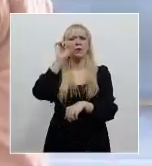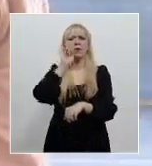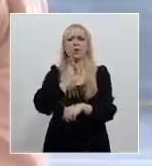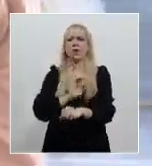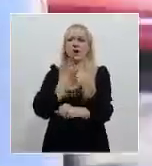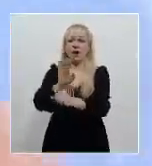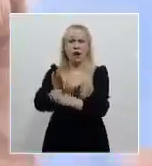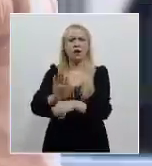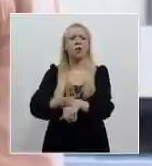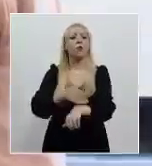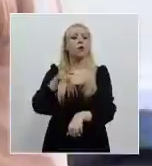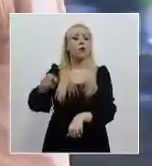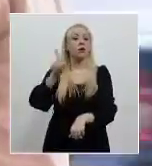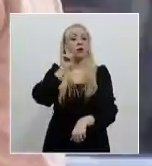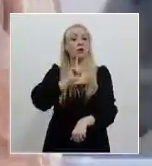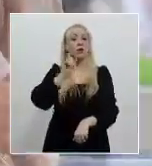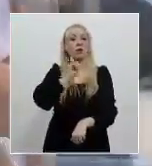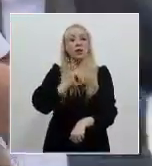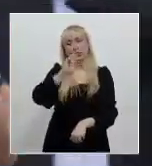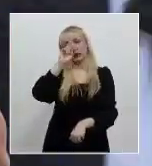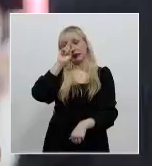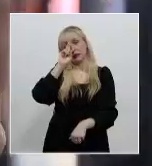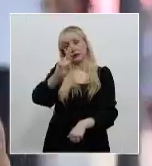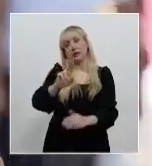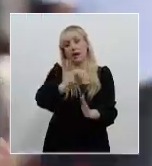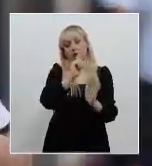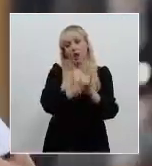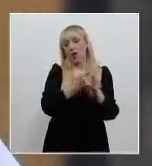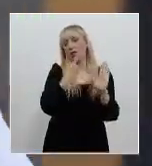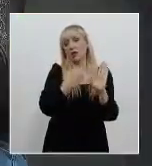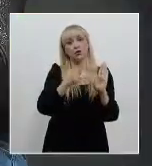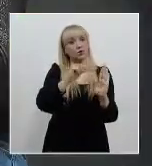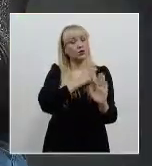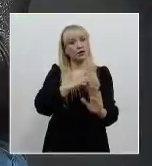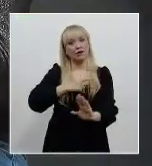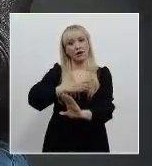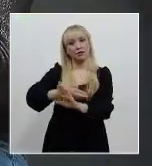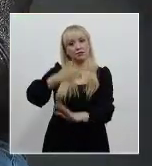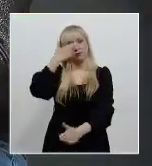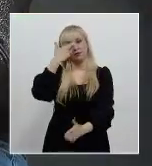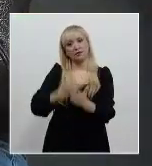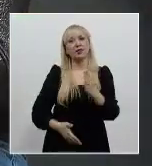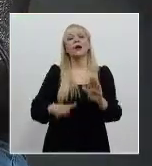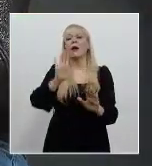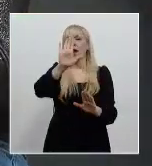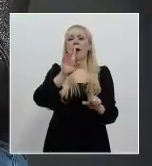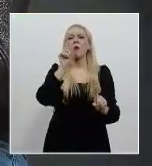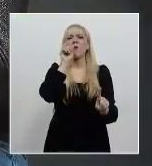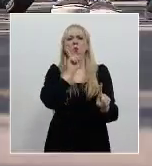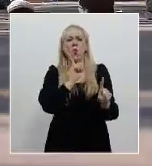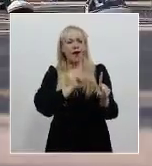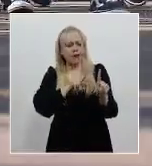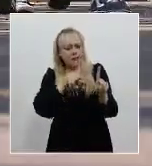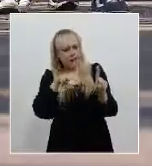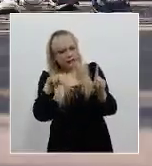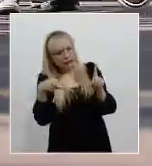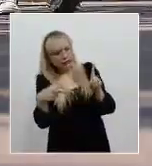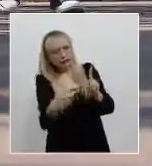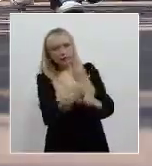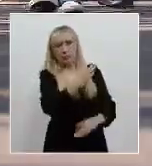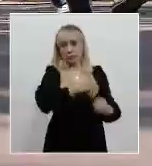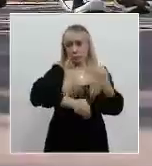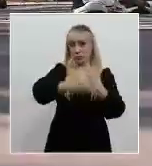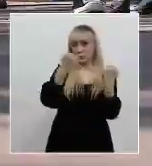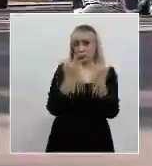vida libre de violencia debe interpretarse desde la perspectiva de género, considerando la situación de vulnerabilidad y violencia